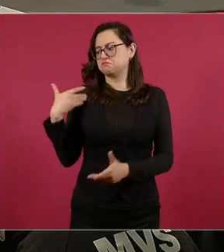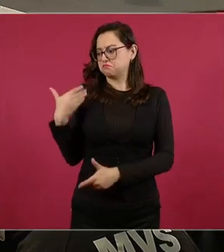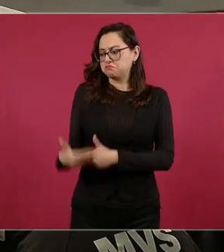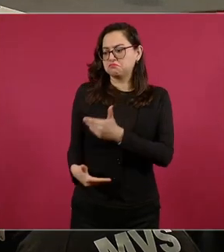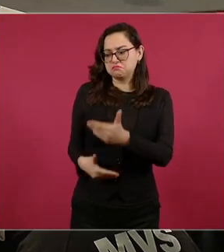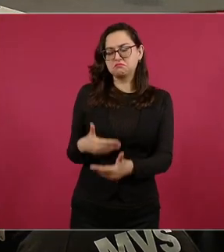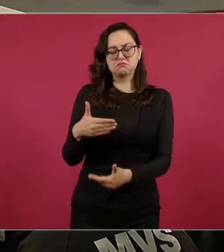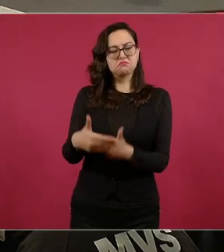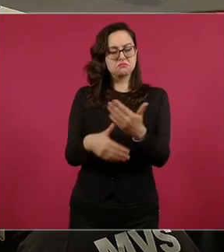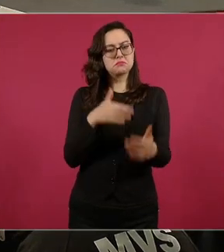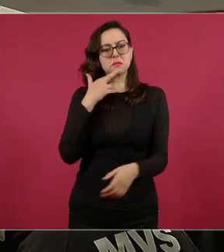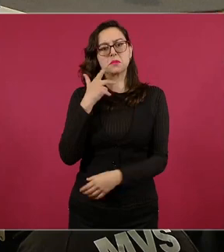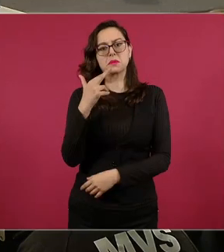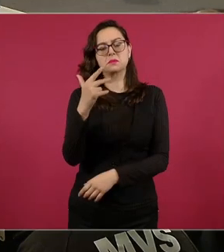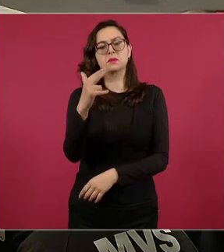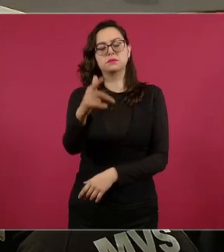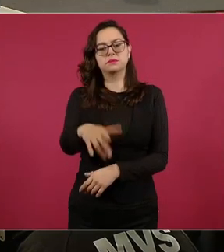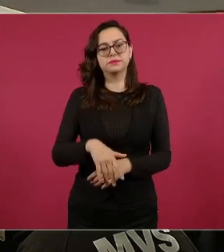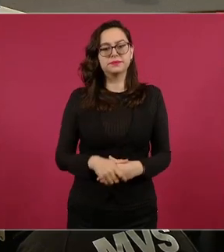política